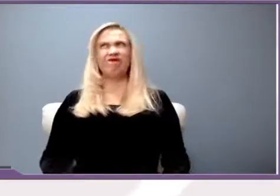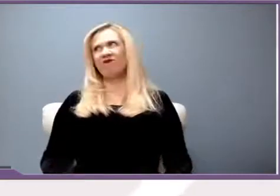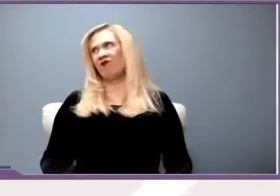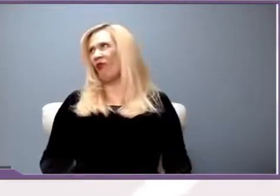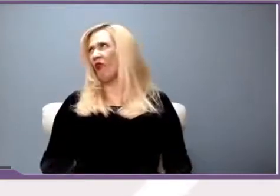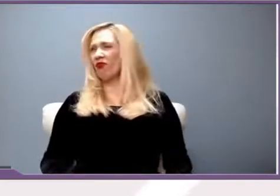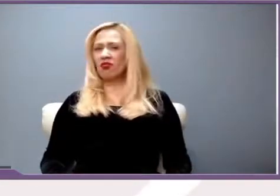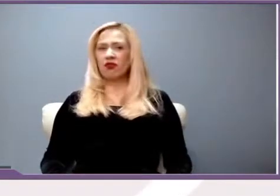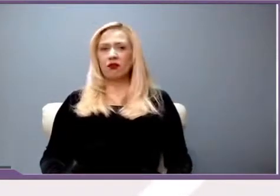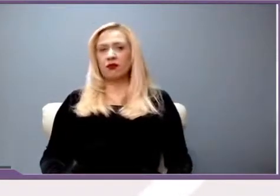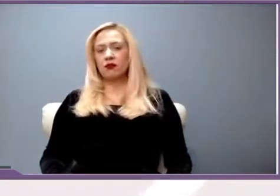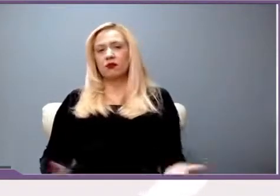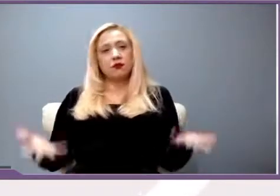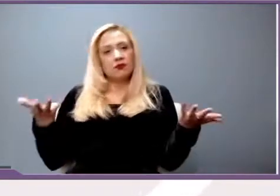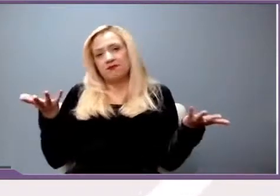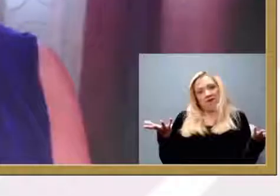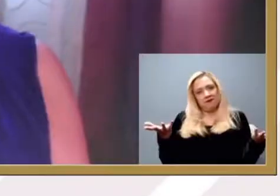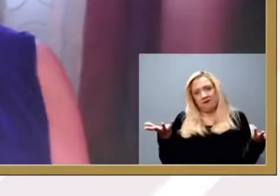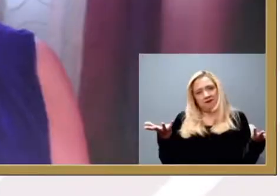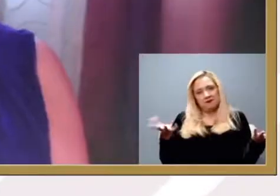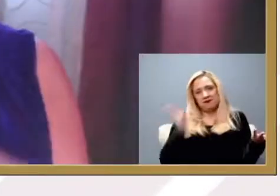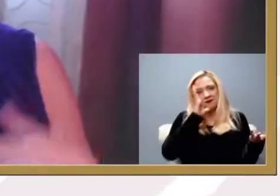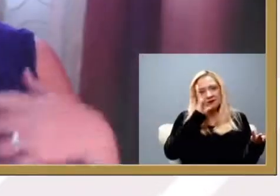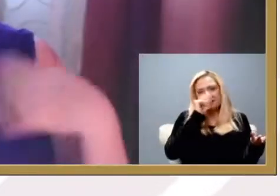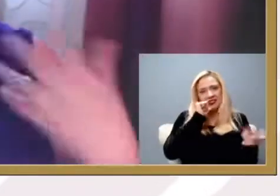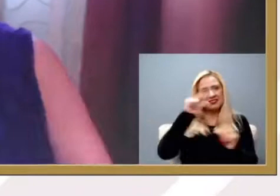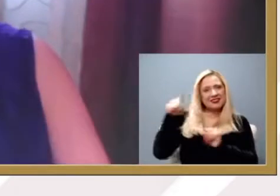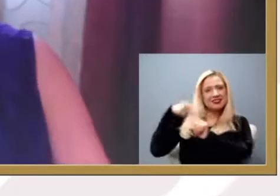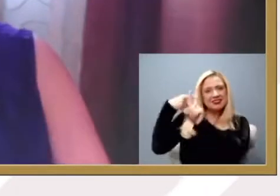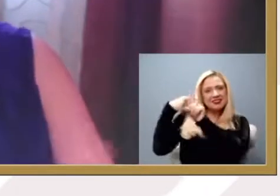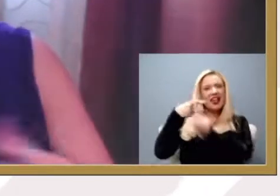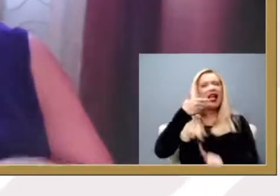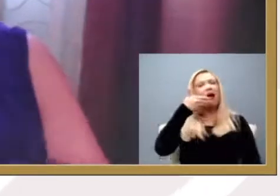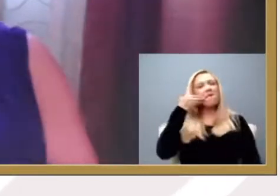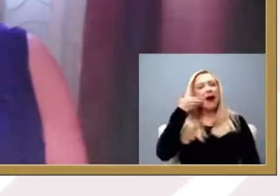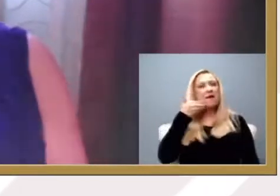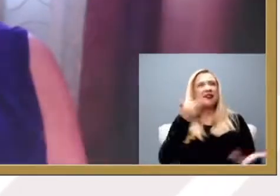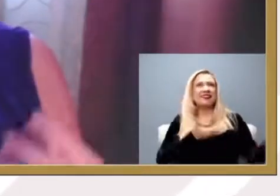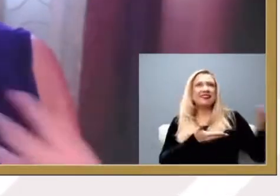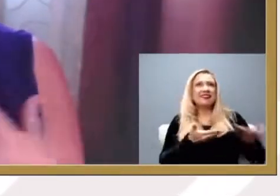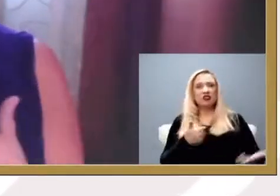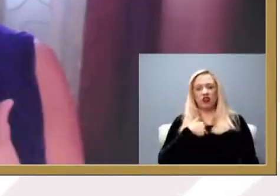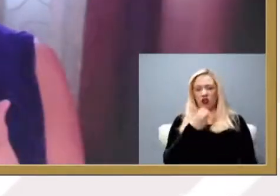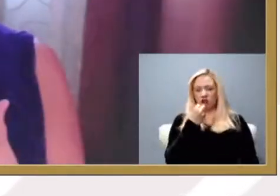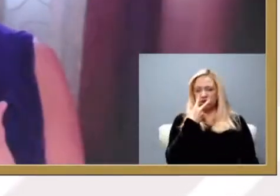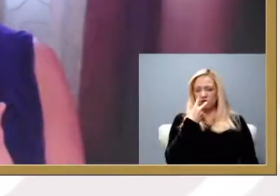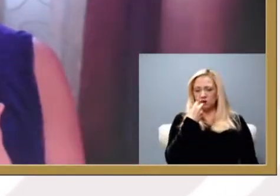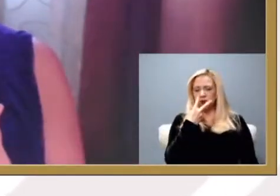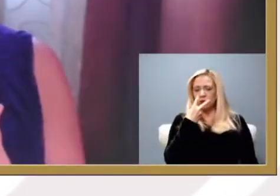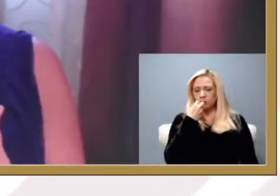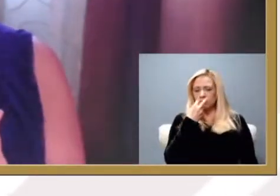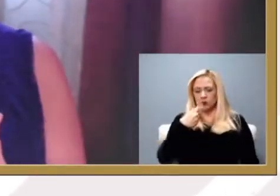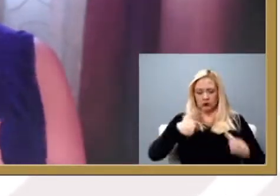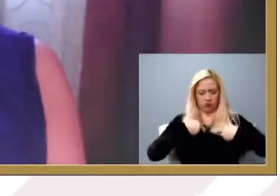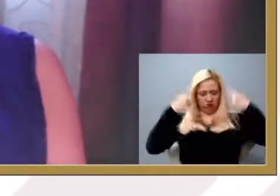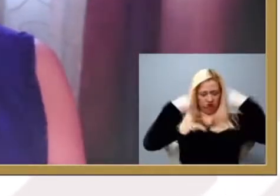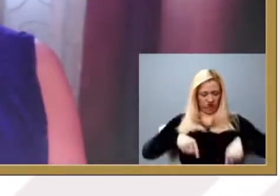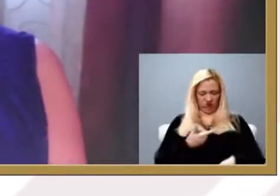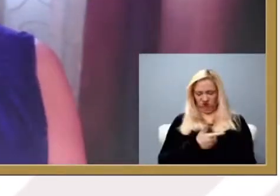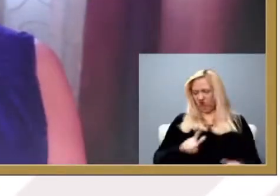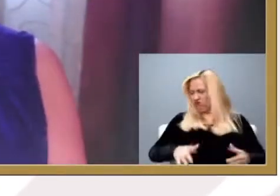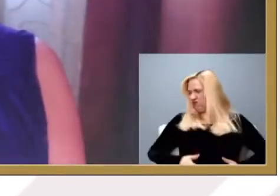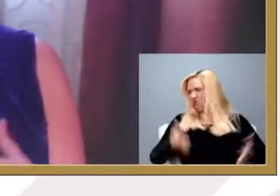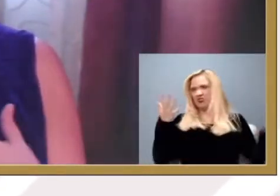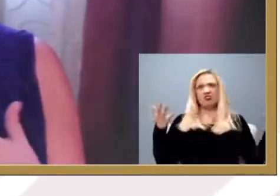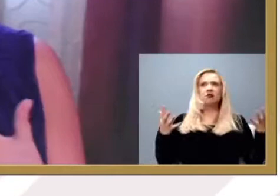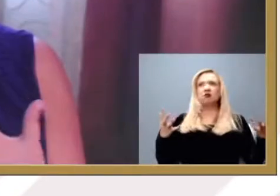nuestros cuerpos, difícilmente vamos a poder ser amables con alguien más, ¿sí? Si no soy amable conmigo misma, no voy a poder